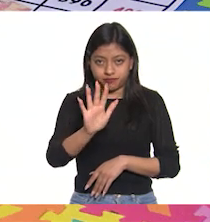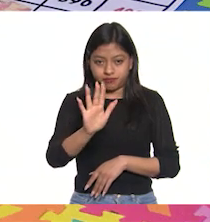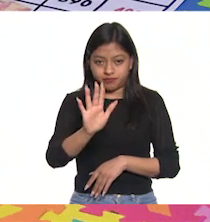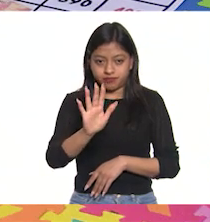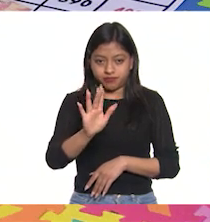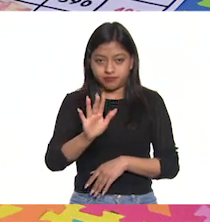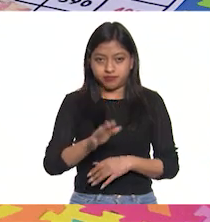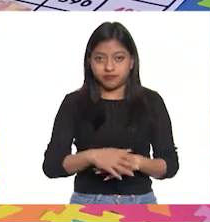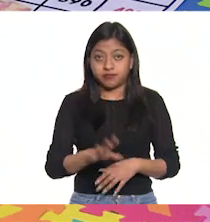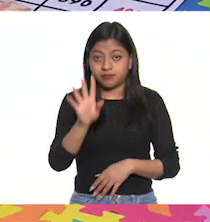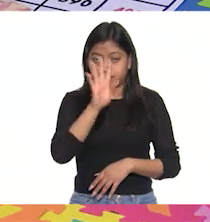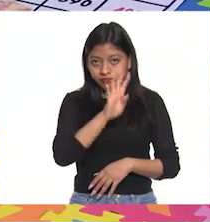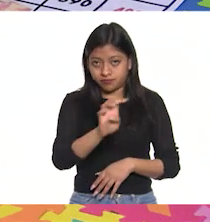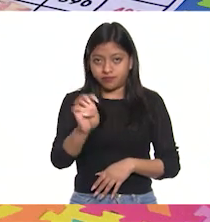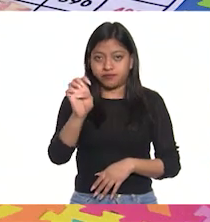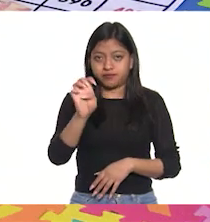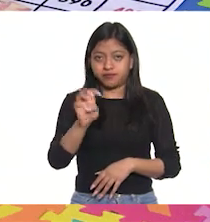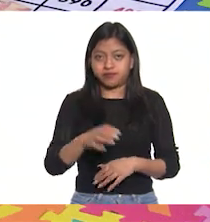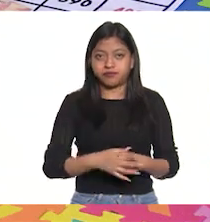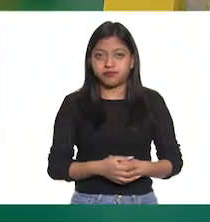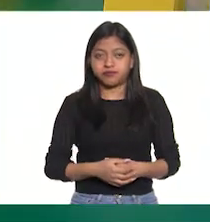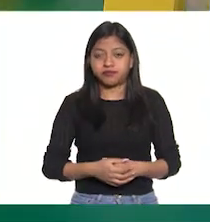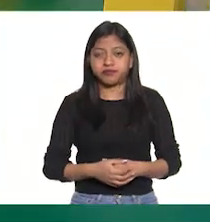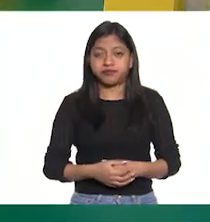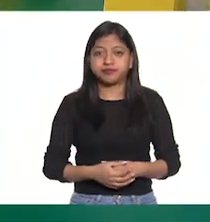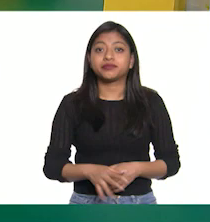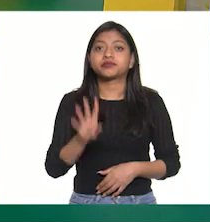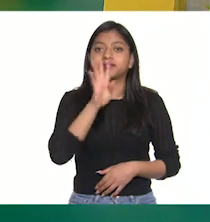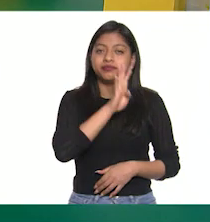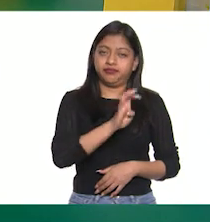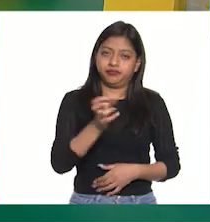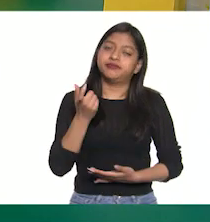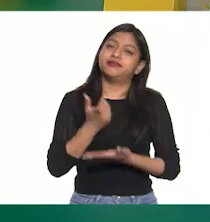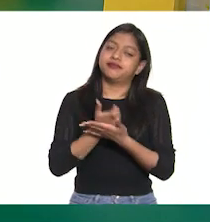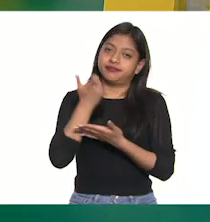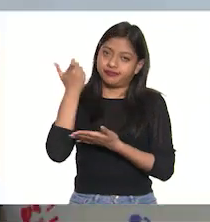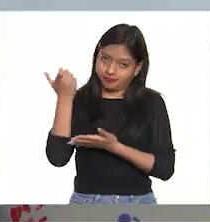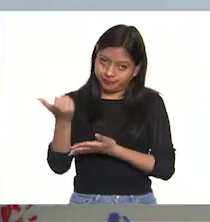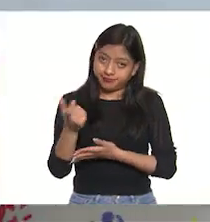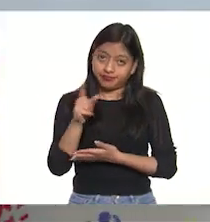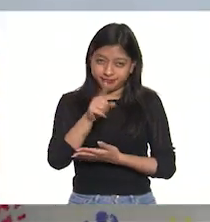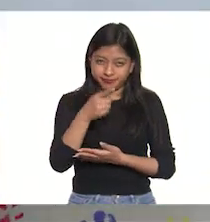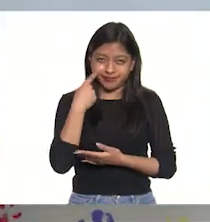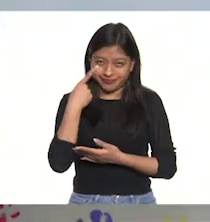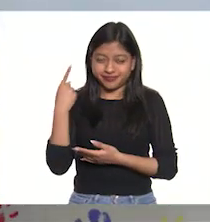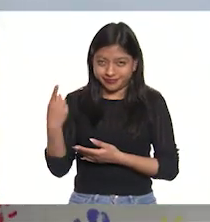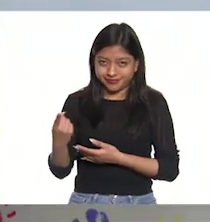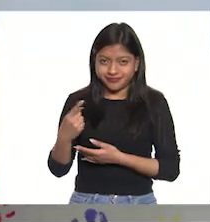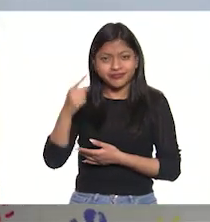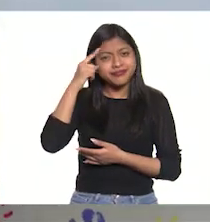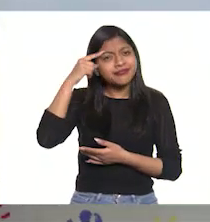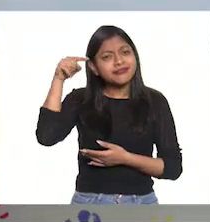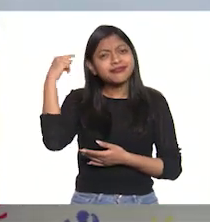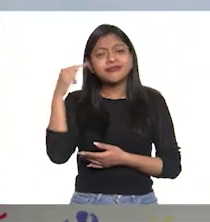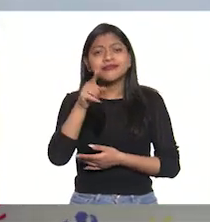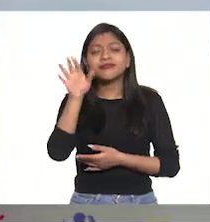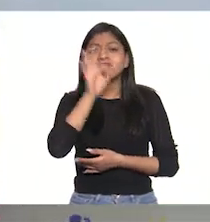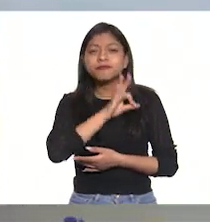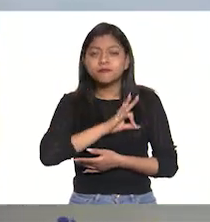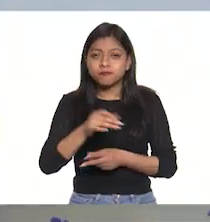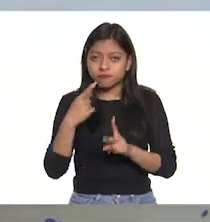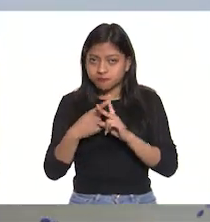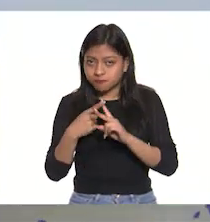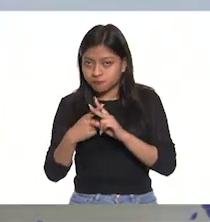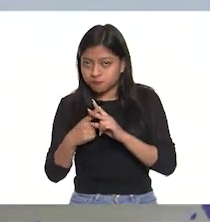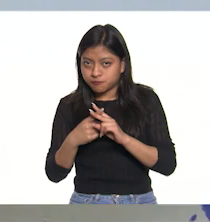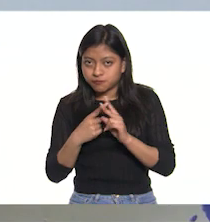50, 400. 400 pesos. ¿Vieron, niñas y niños, qué fácil es